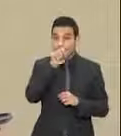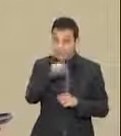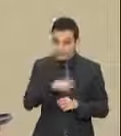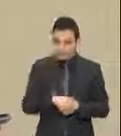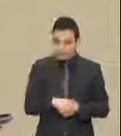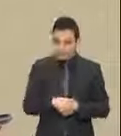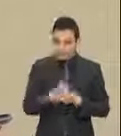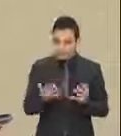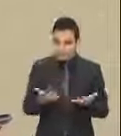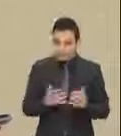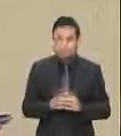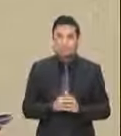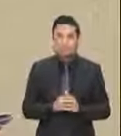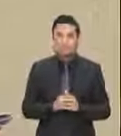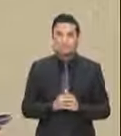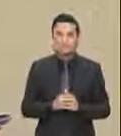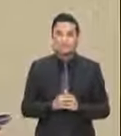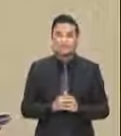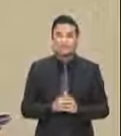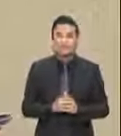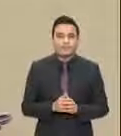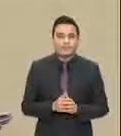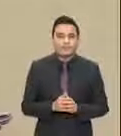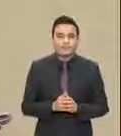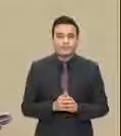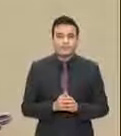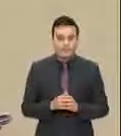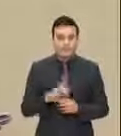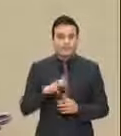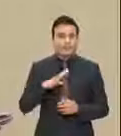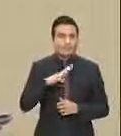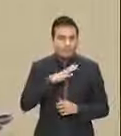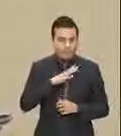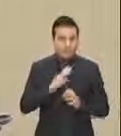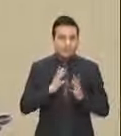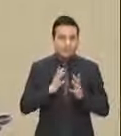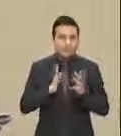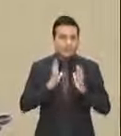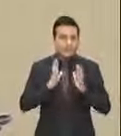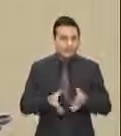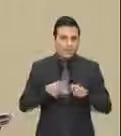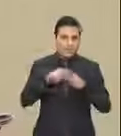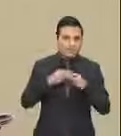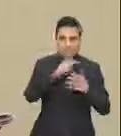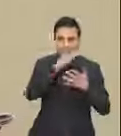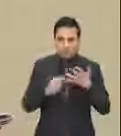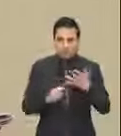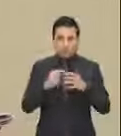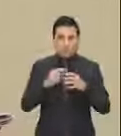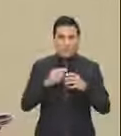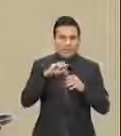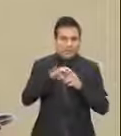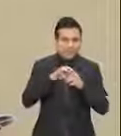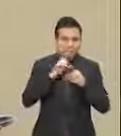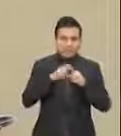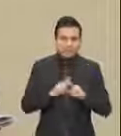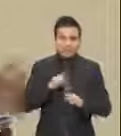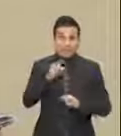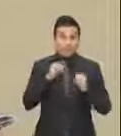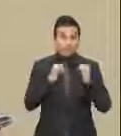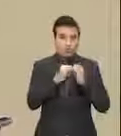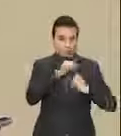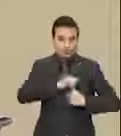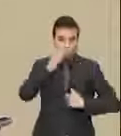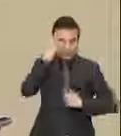sociedad extrajo de las atribuciones de gobierno a los instrumentos electorales y los depositó en una institución autónoma para que el derecho a votar y ser